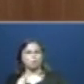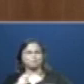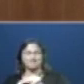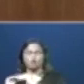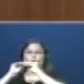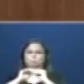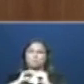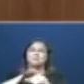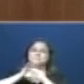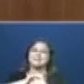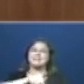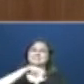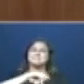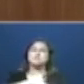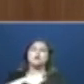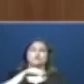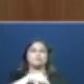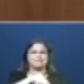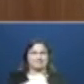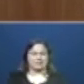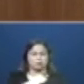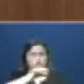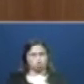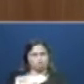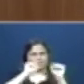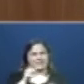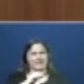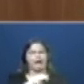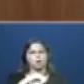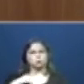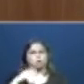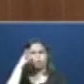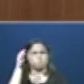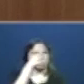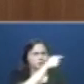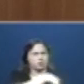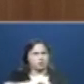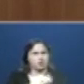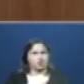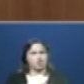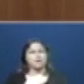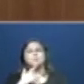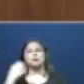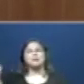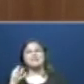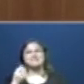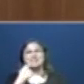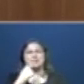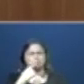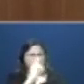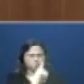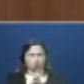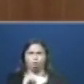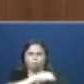junta la defensa de la autonomía municipal desde la premisa de la no supresión forzosa de ningún